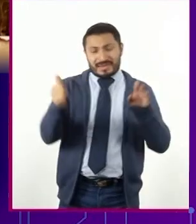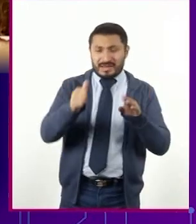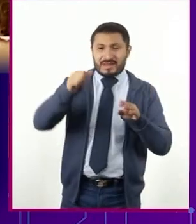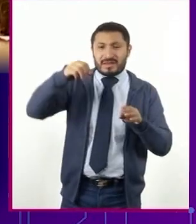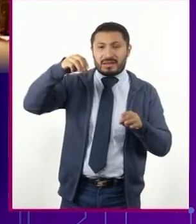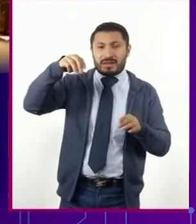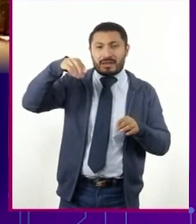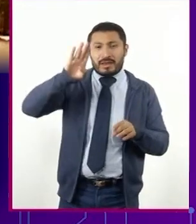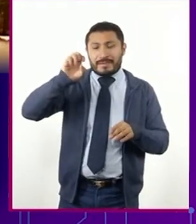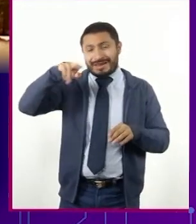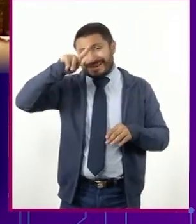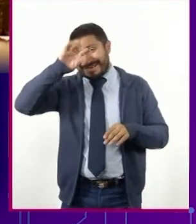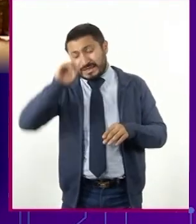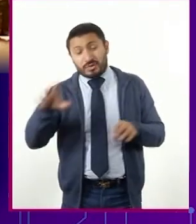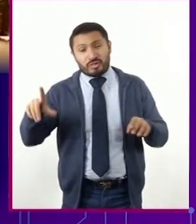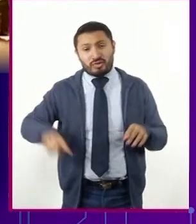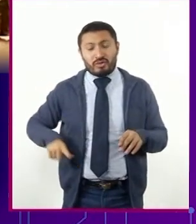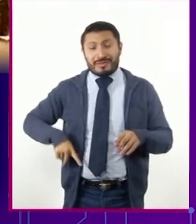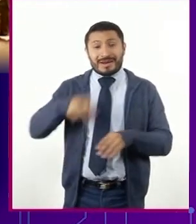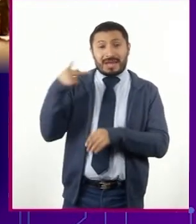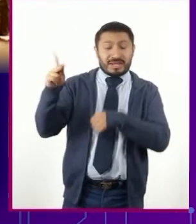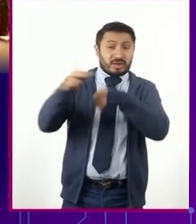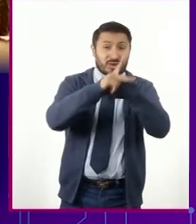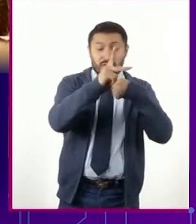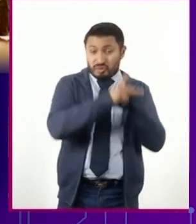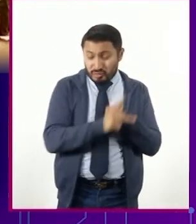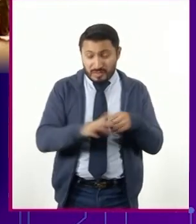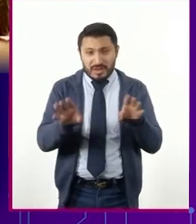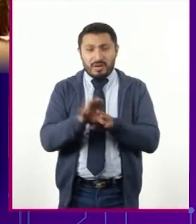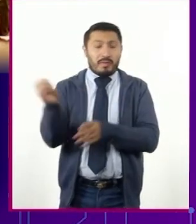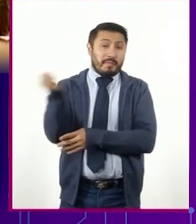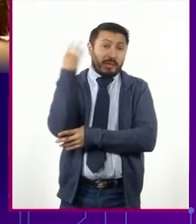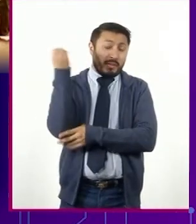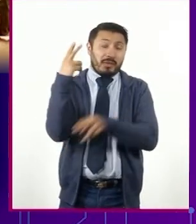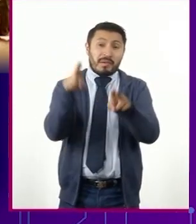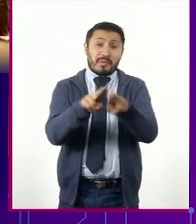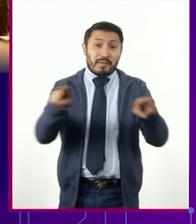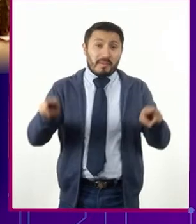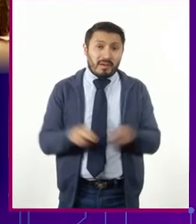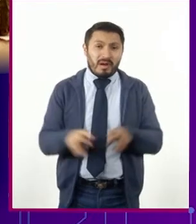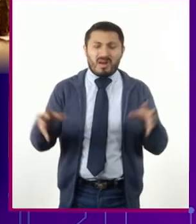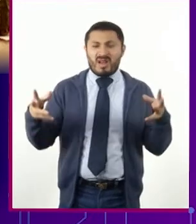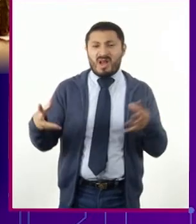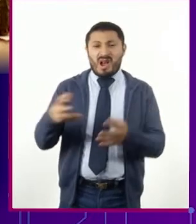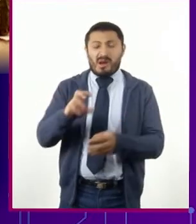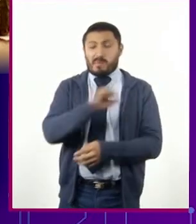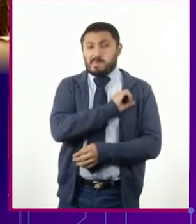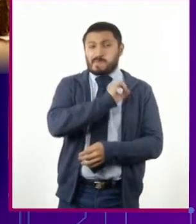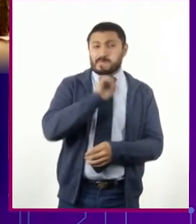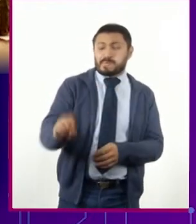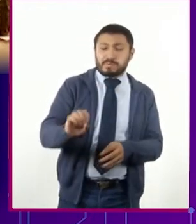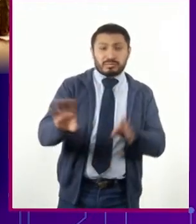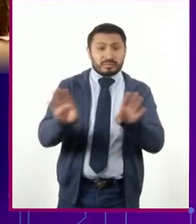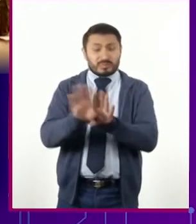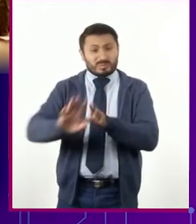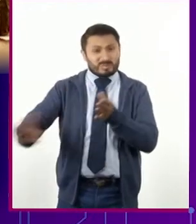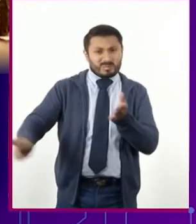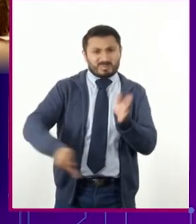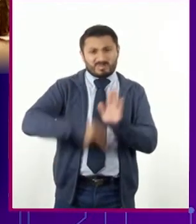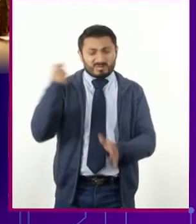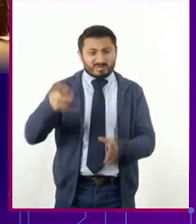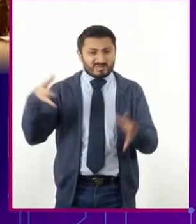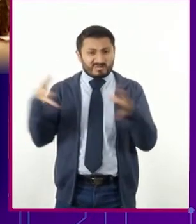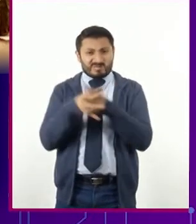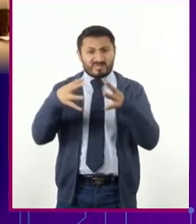Mussolini gobernaran sus respectivos países con discursos nacionalistas llenos de odio y afán de revancha contra